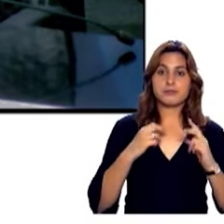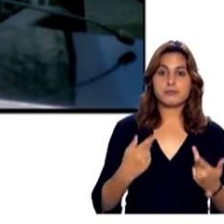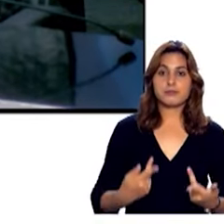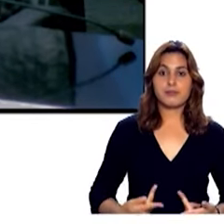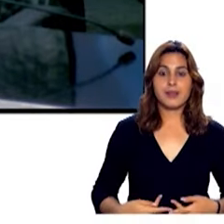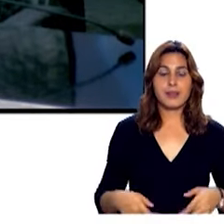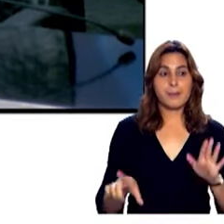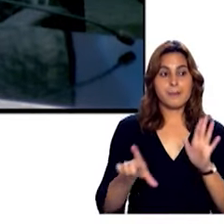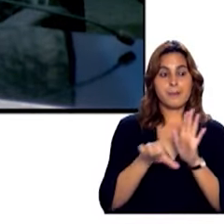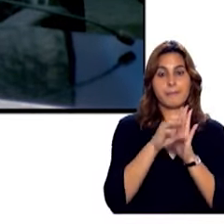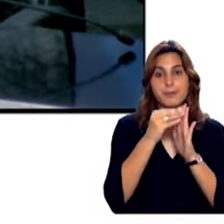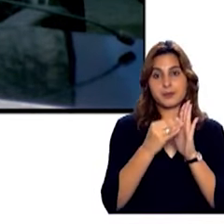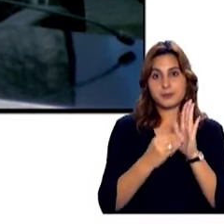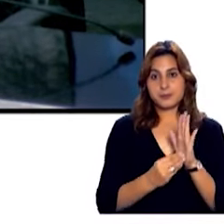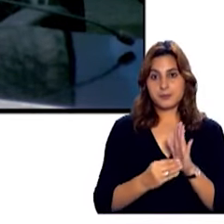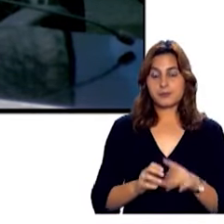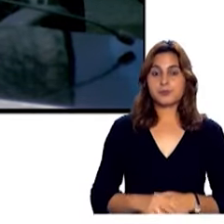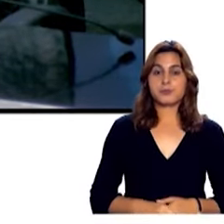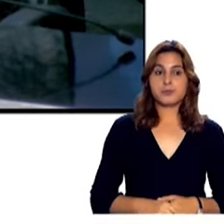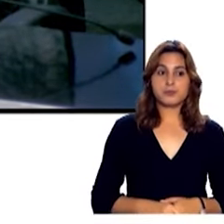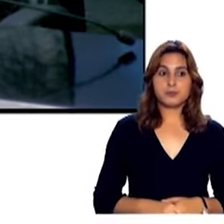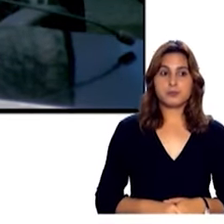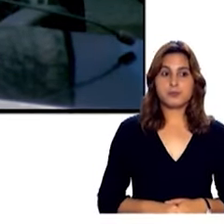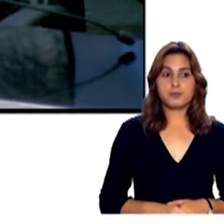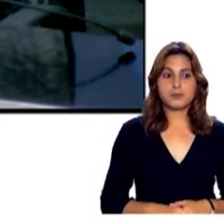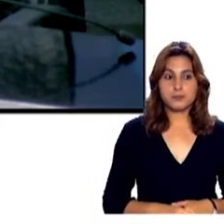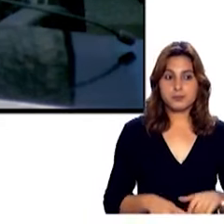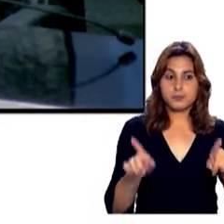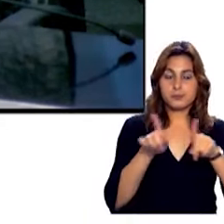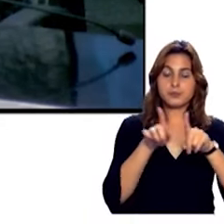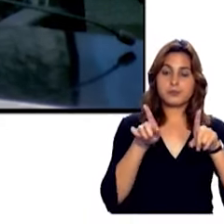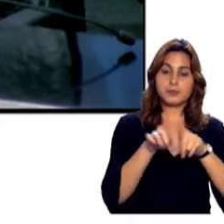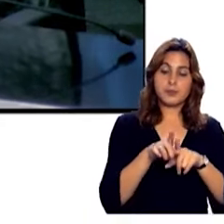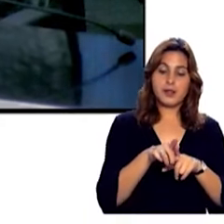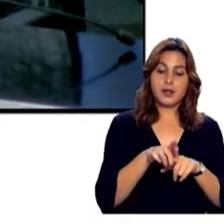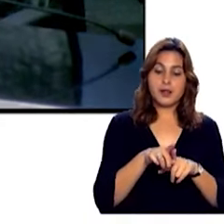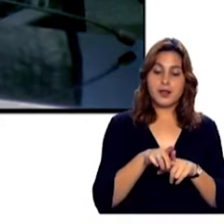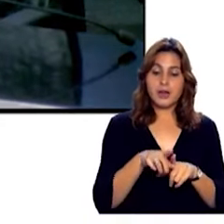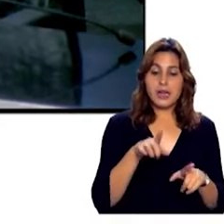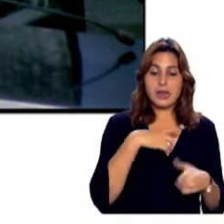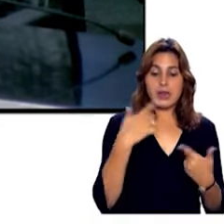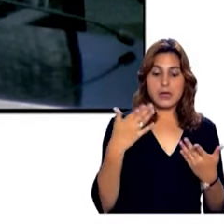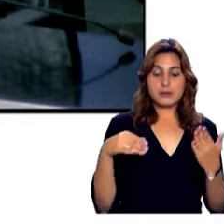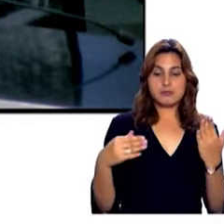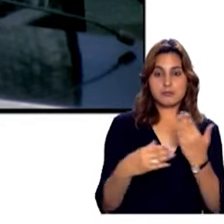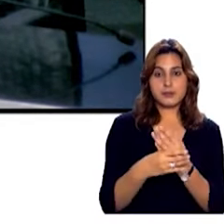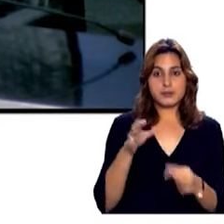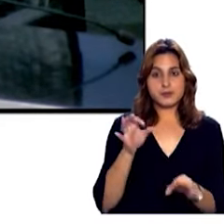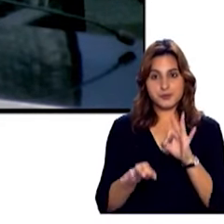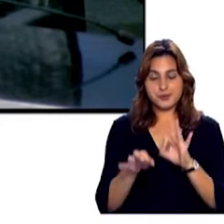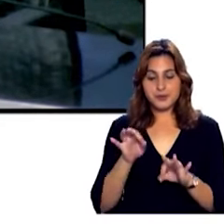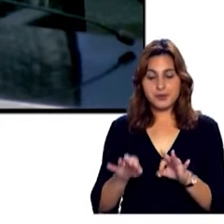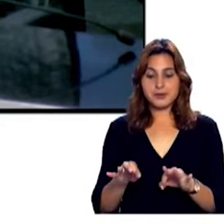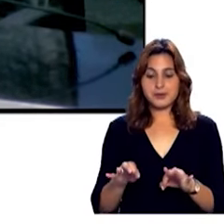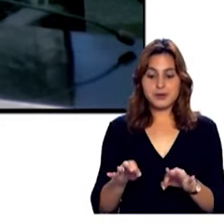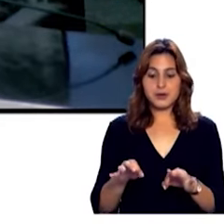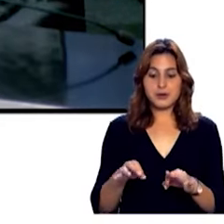criterio de la igualdad Y el criterio de la seguridad jurídica tiene un rango constitucional No tiene la independam